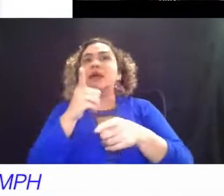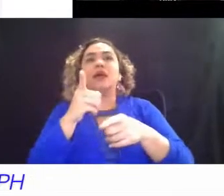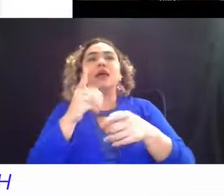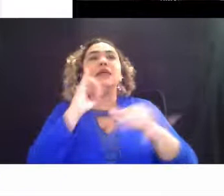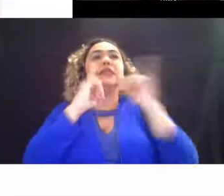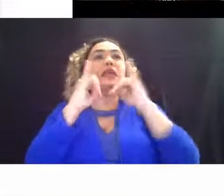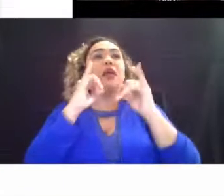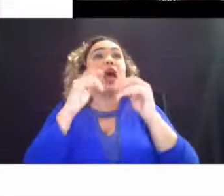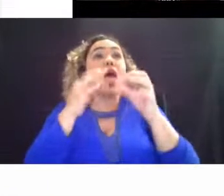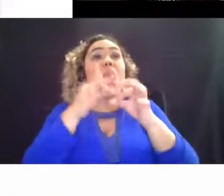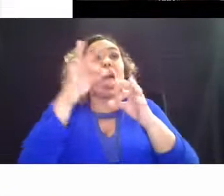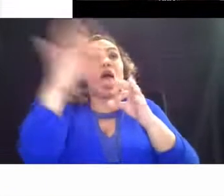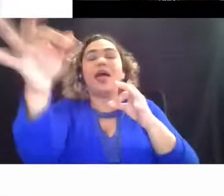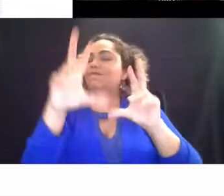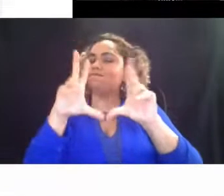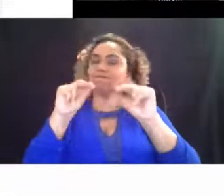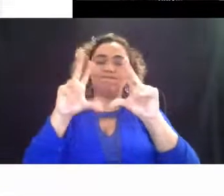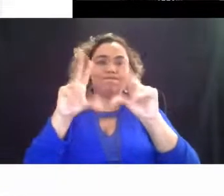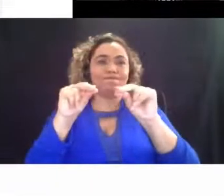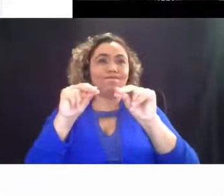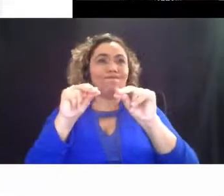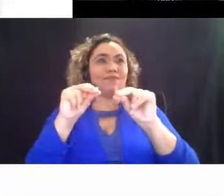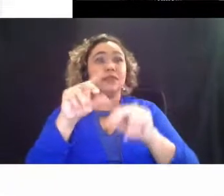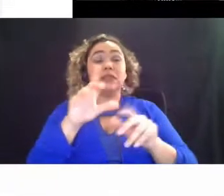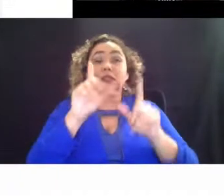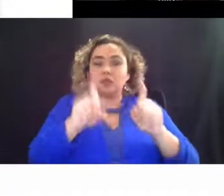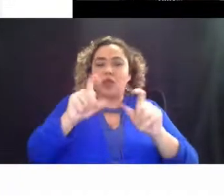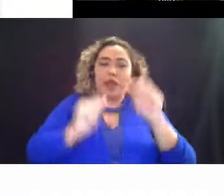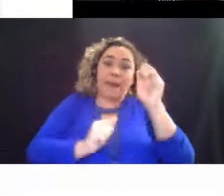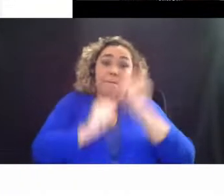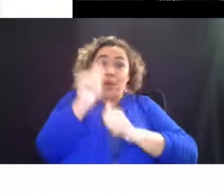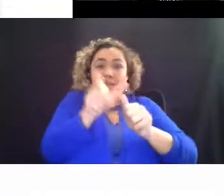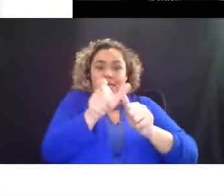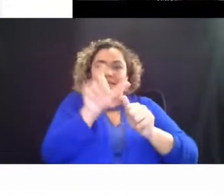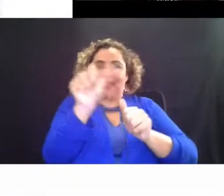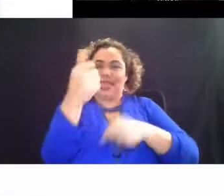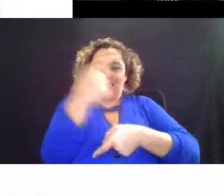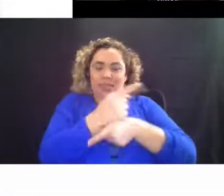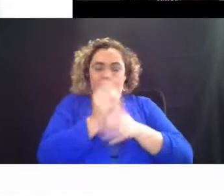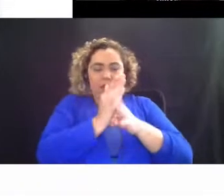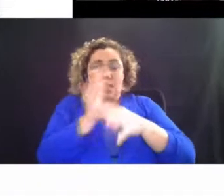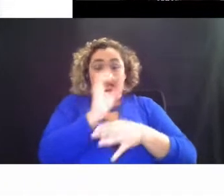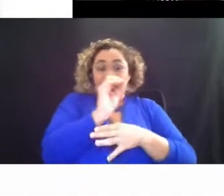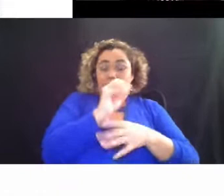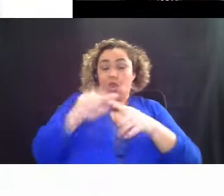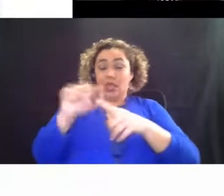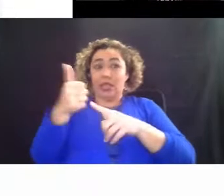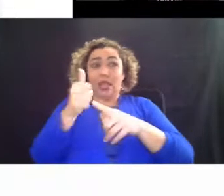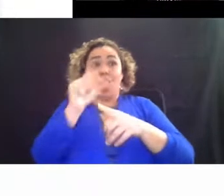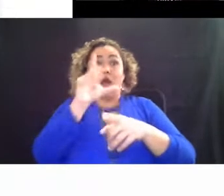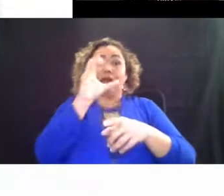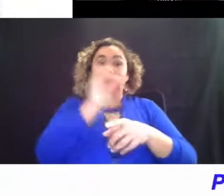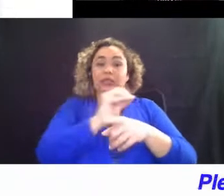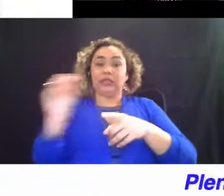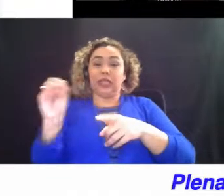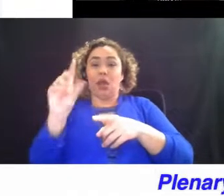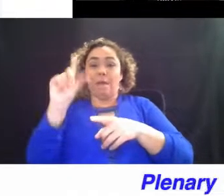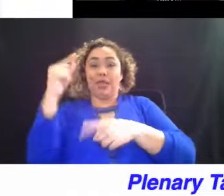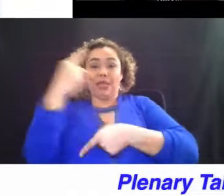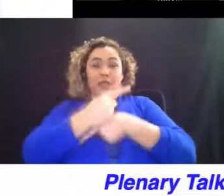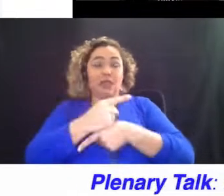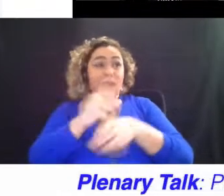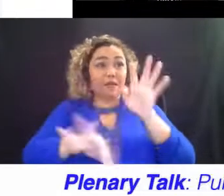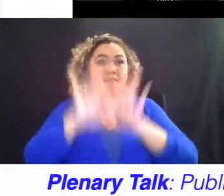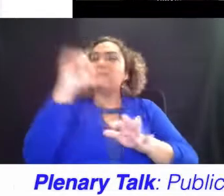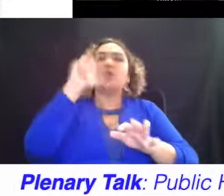mayoría de los casos están en esos 10 días, en ese periodo de 0 a 20 días, la mayoría de los casos, pero no